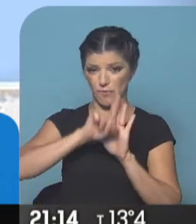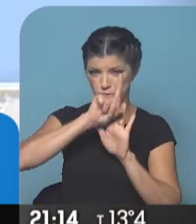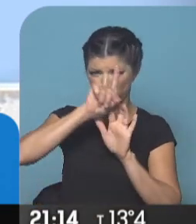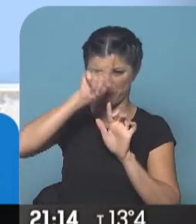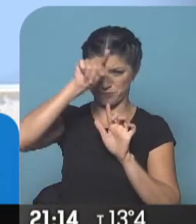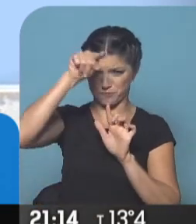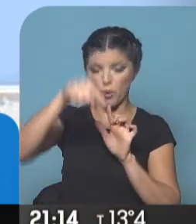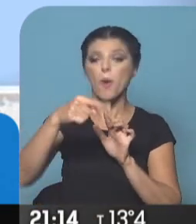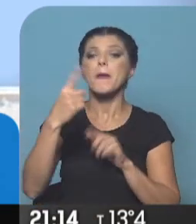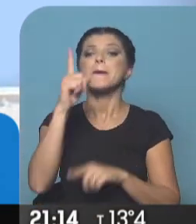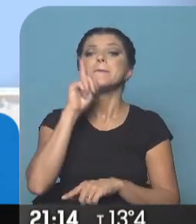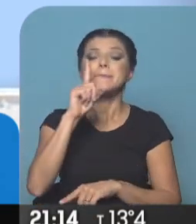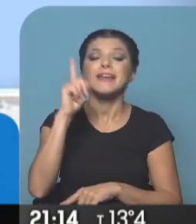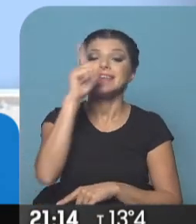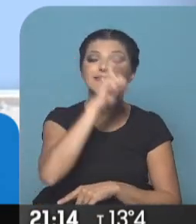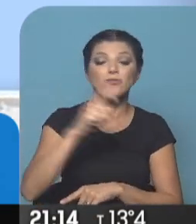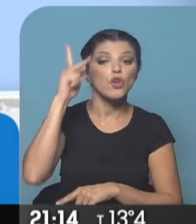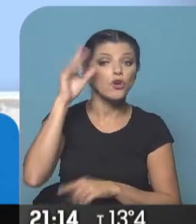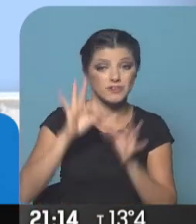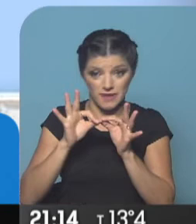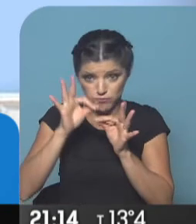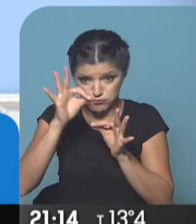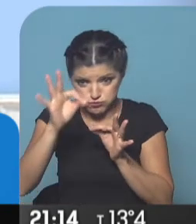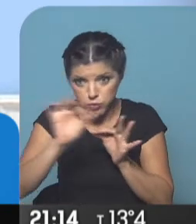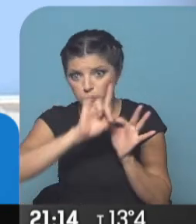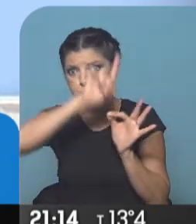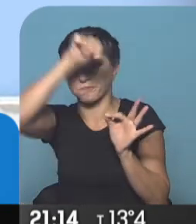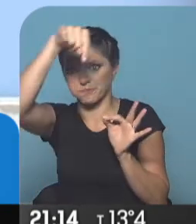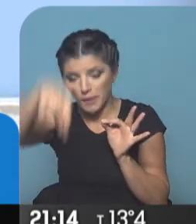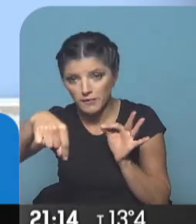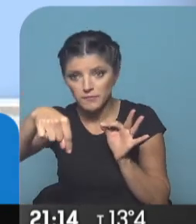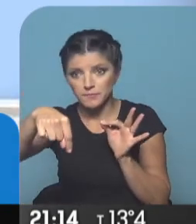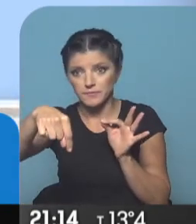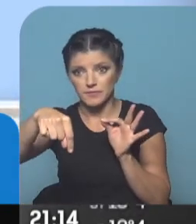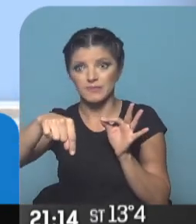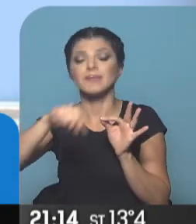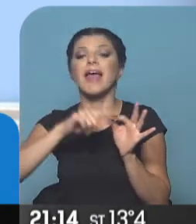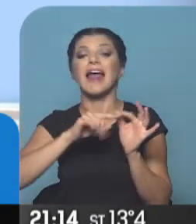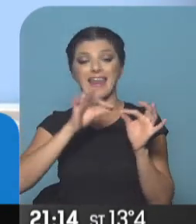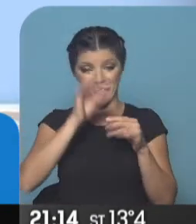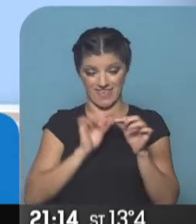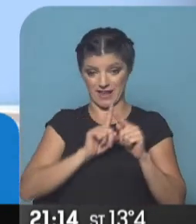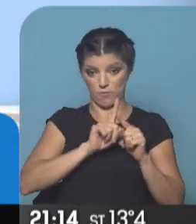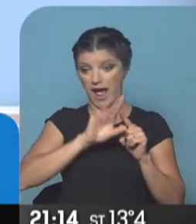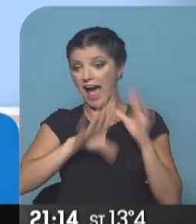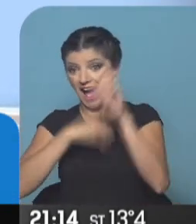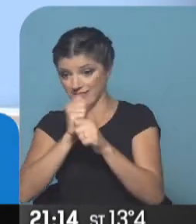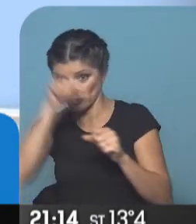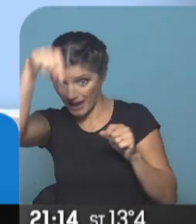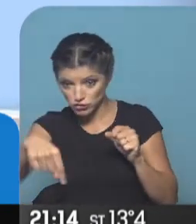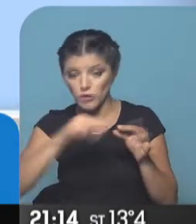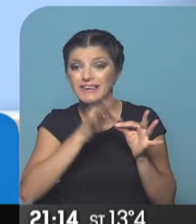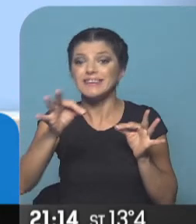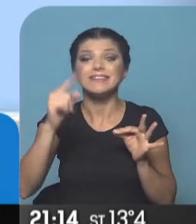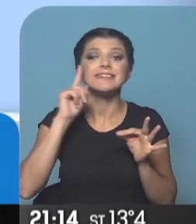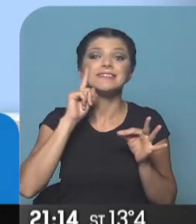1.180 kilómetros del Cabo de Erimo tras recorrer una distancia total superior a los 2.700 kilómetros y alcanzar